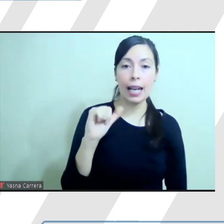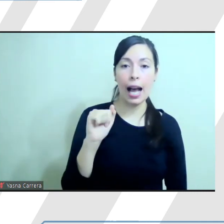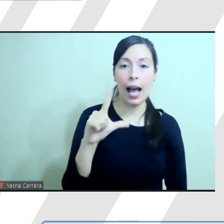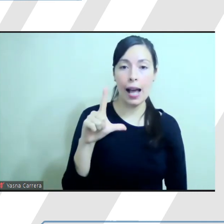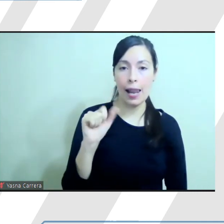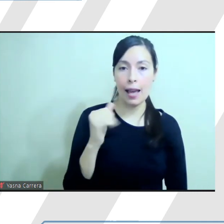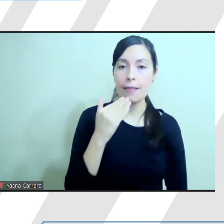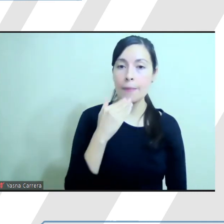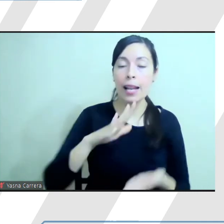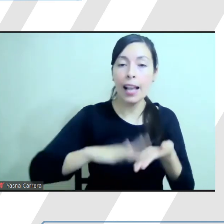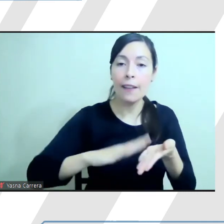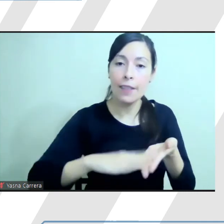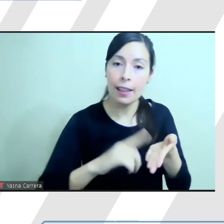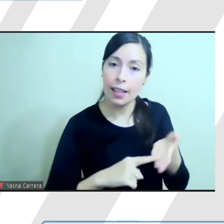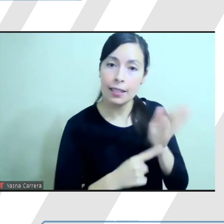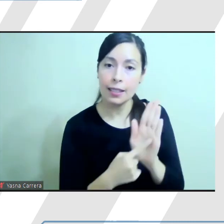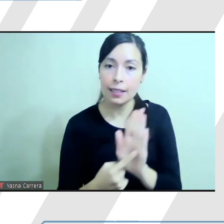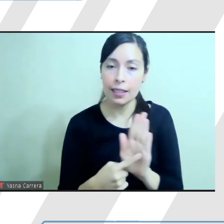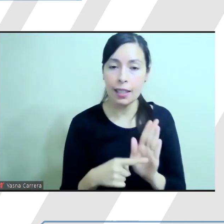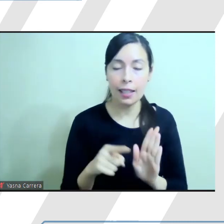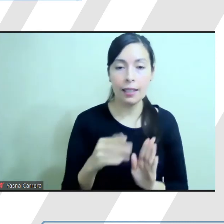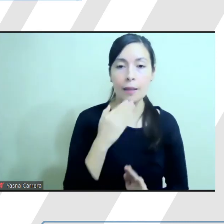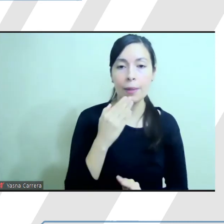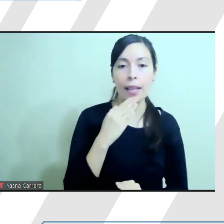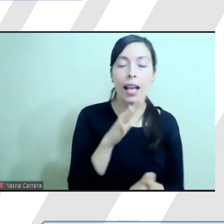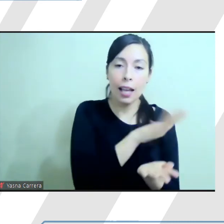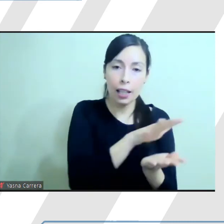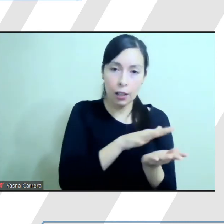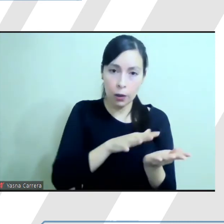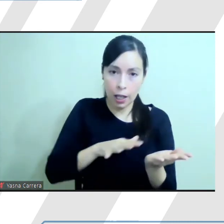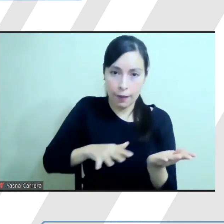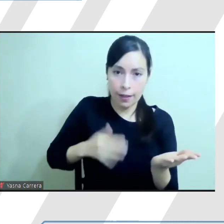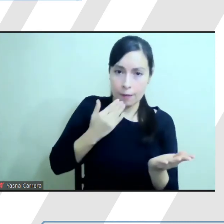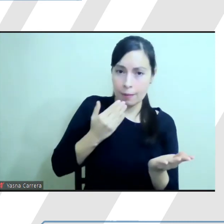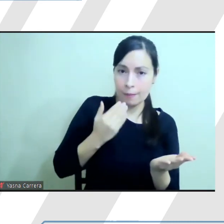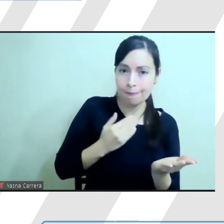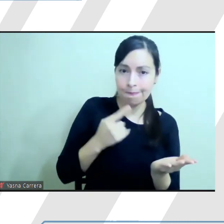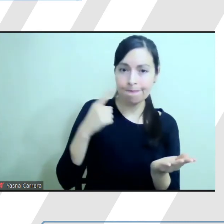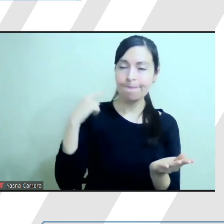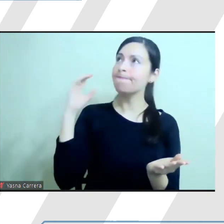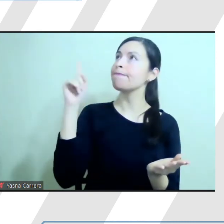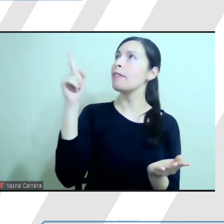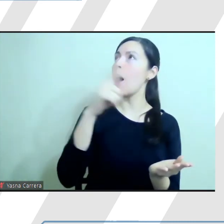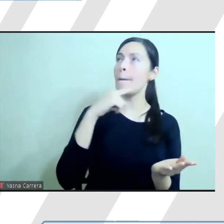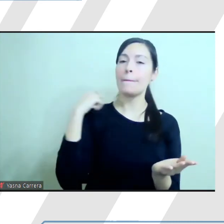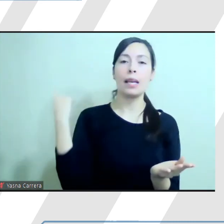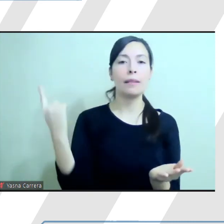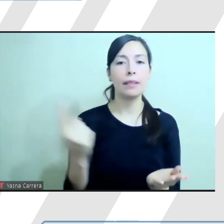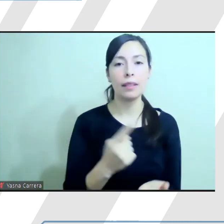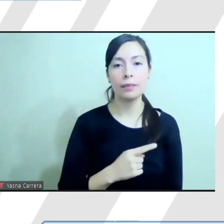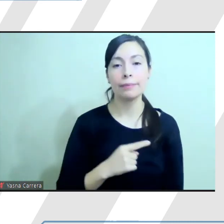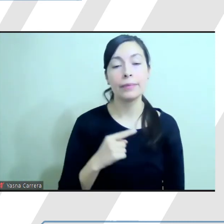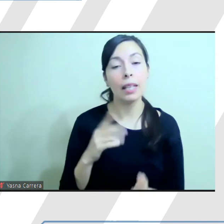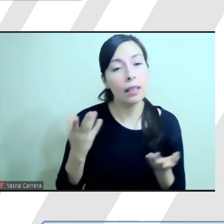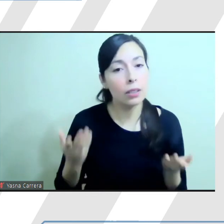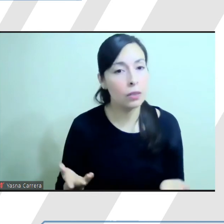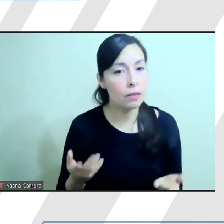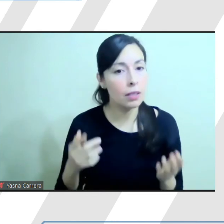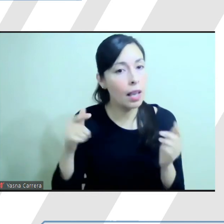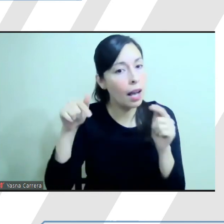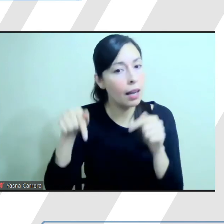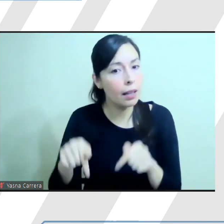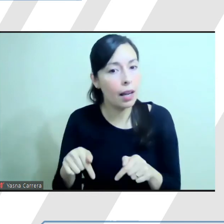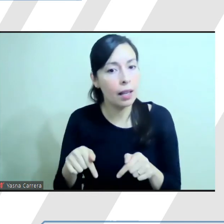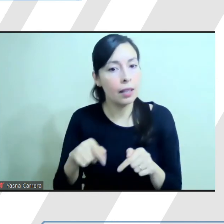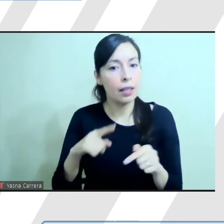ese impacto depende mucho tanto de la geografía como de las condiciones ambientales del lugar. Entonces acá se dieron